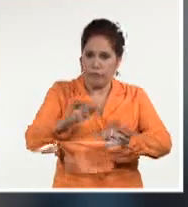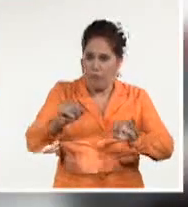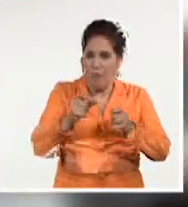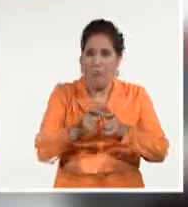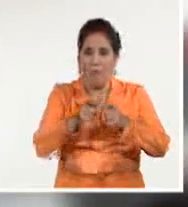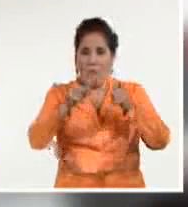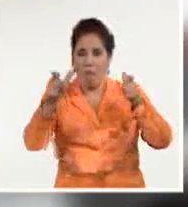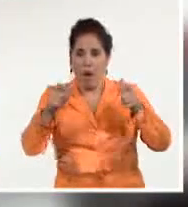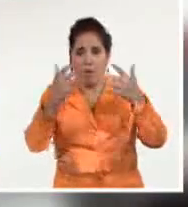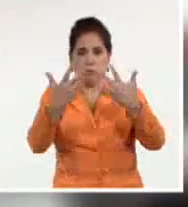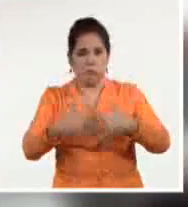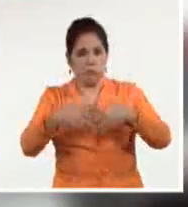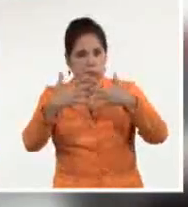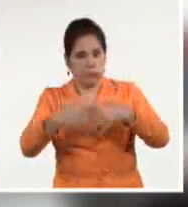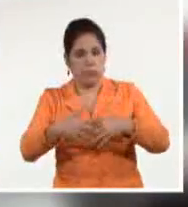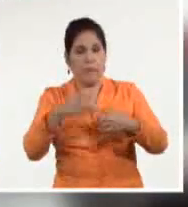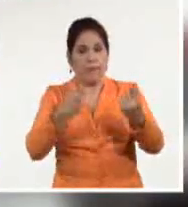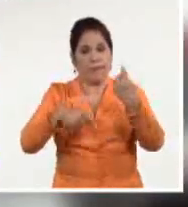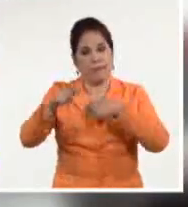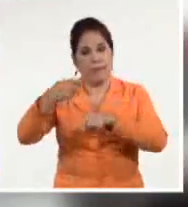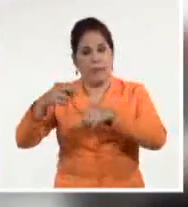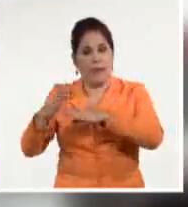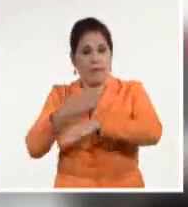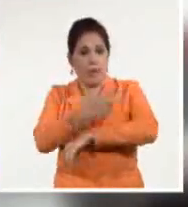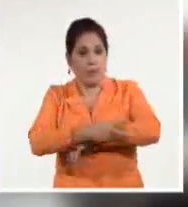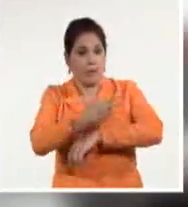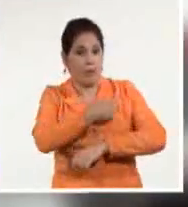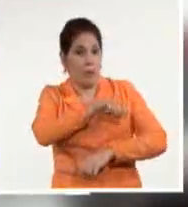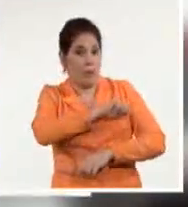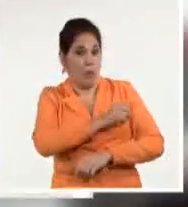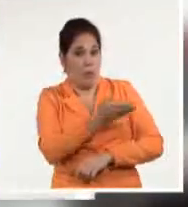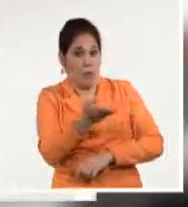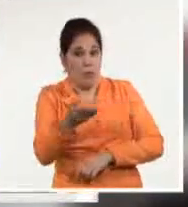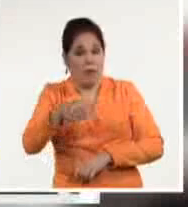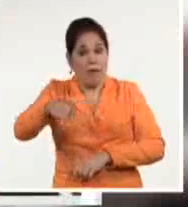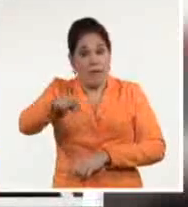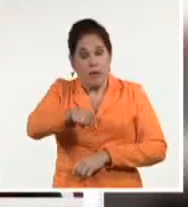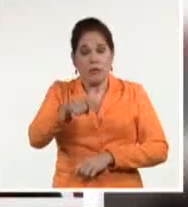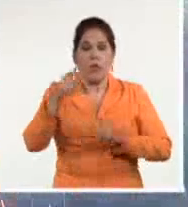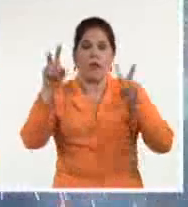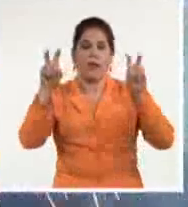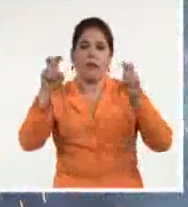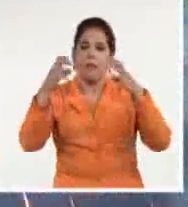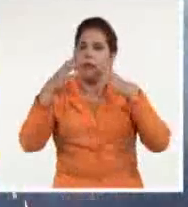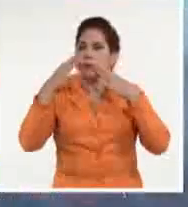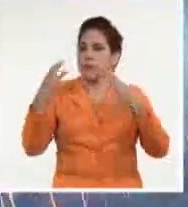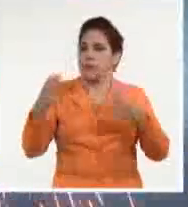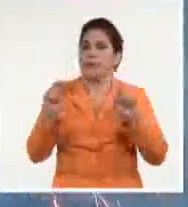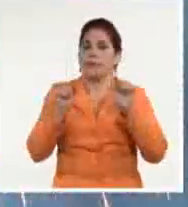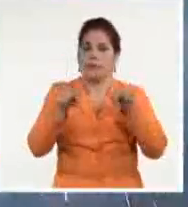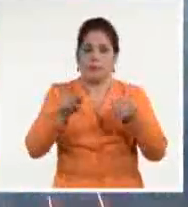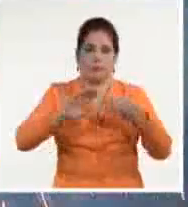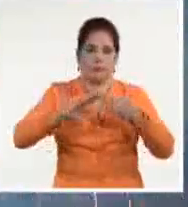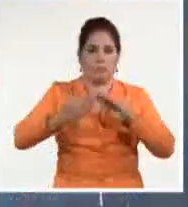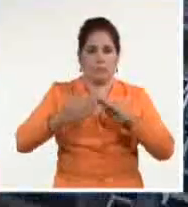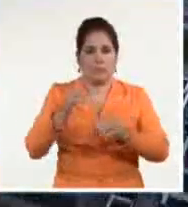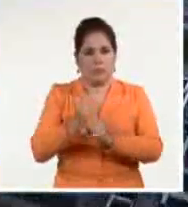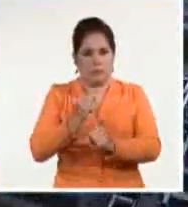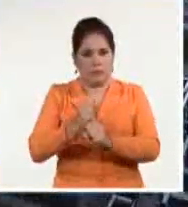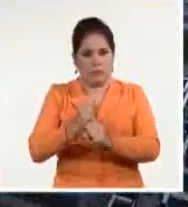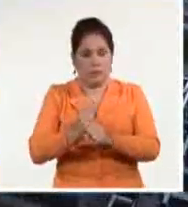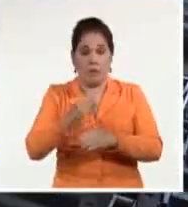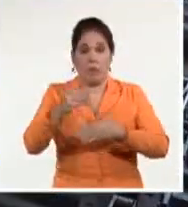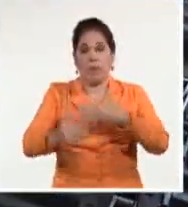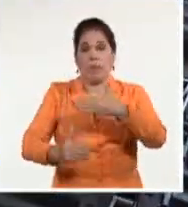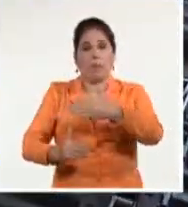incremento de la producción, las exportaciones y la oferta a la población son algunos de los temas que estarán en el centro de los debates. Este